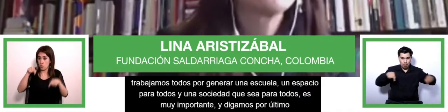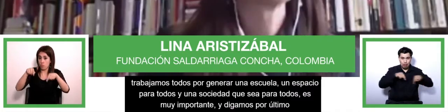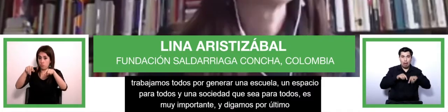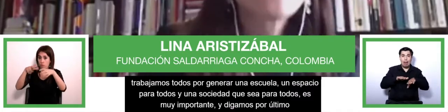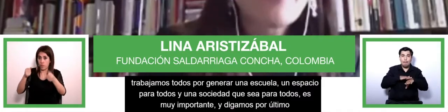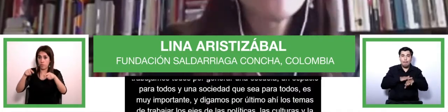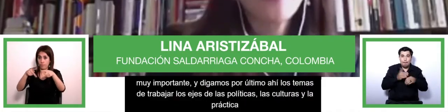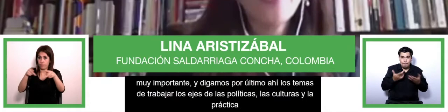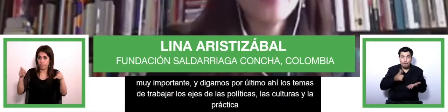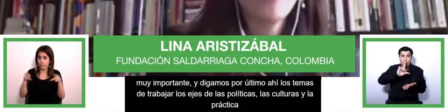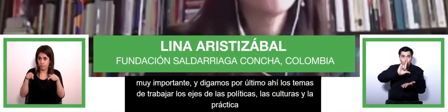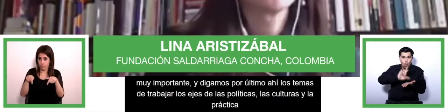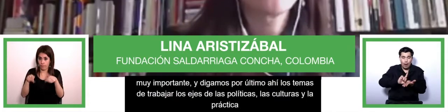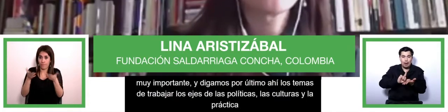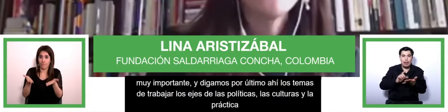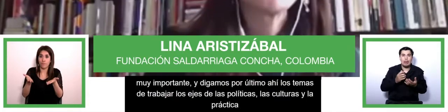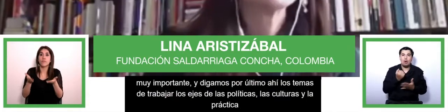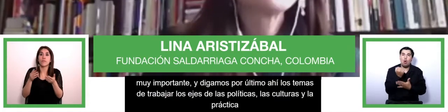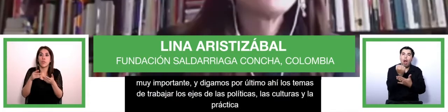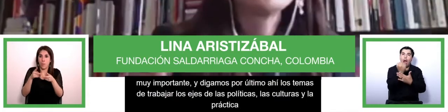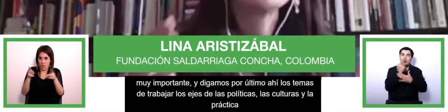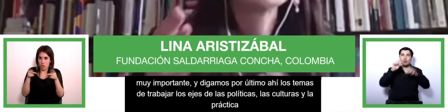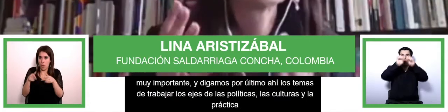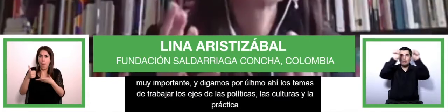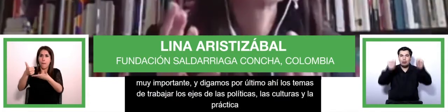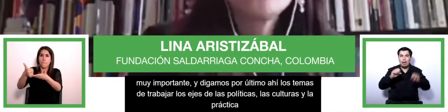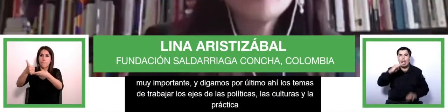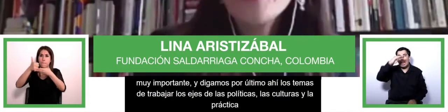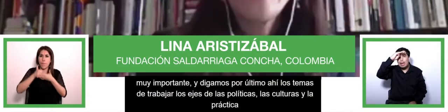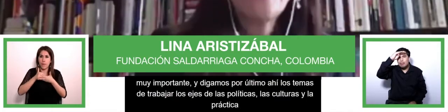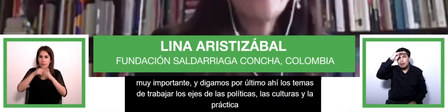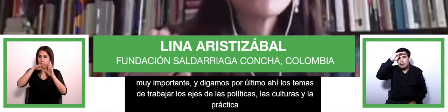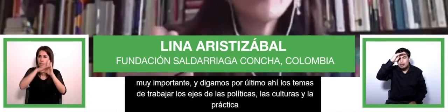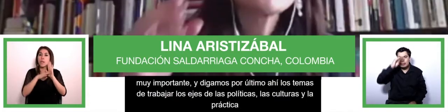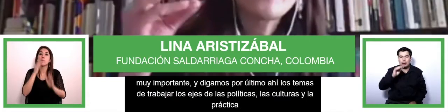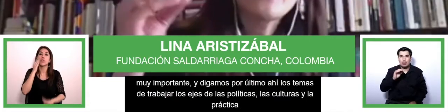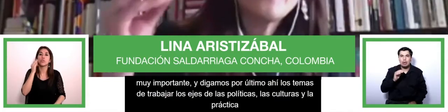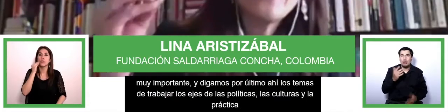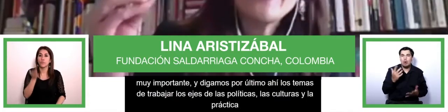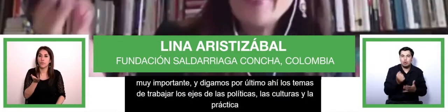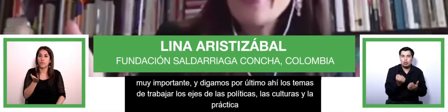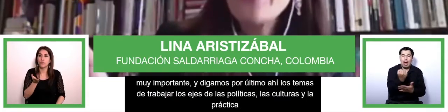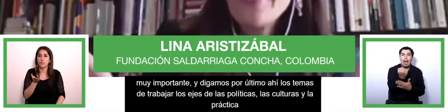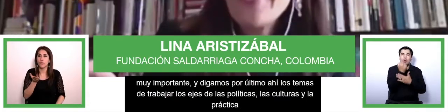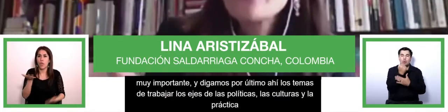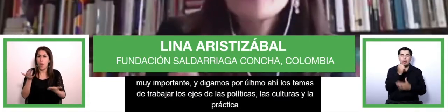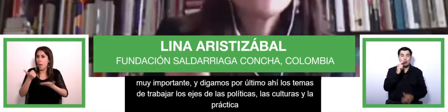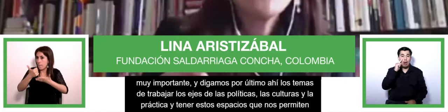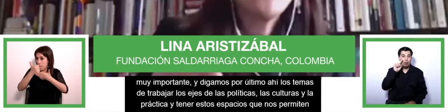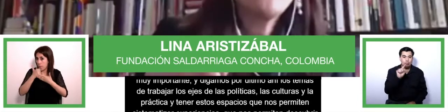nos permiten sistematizar experiencias, que nos permiten descubrir